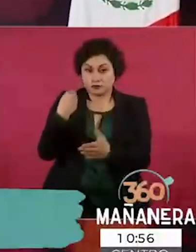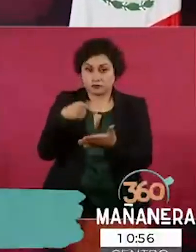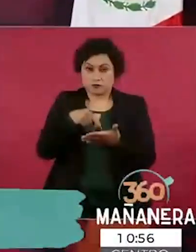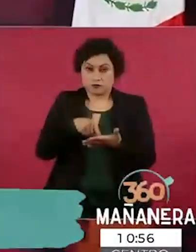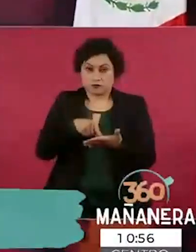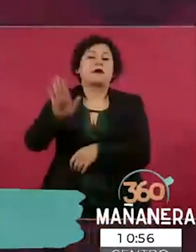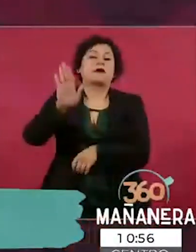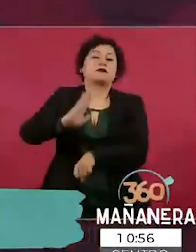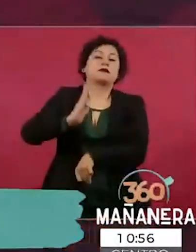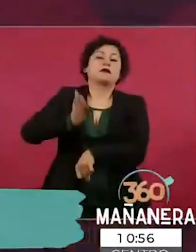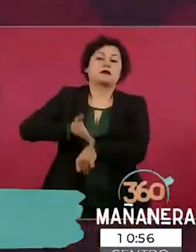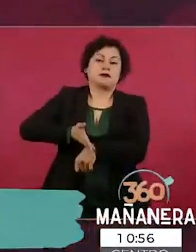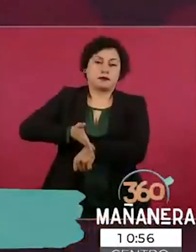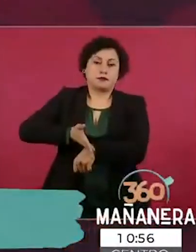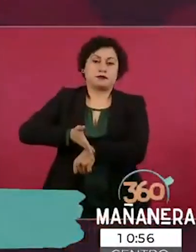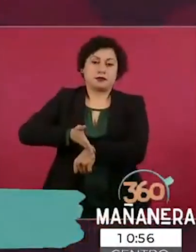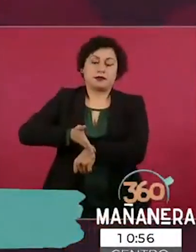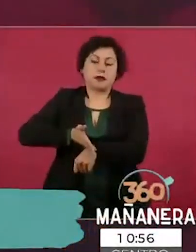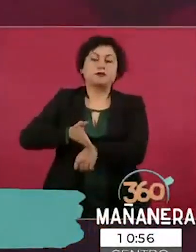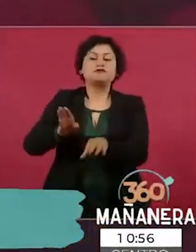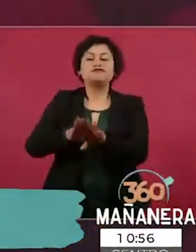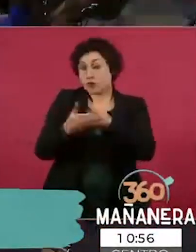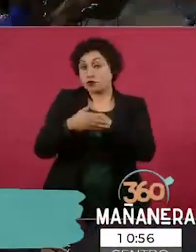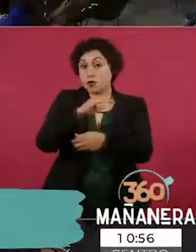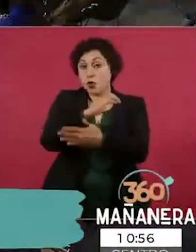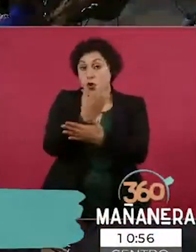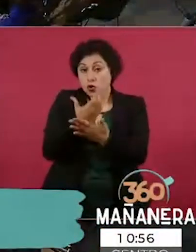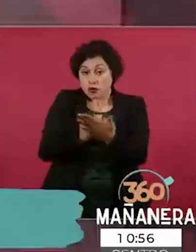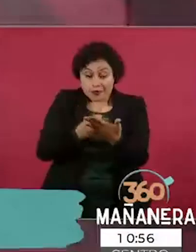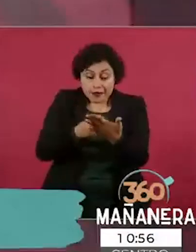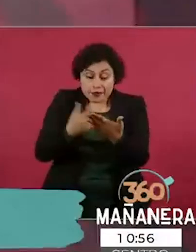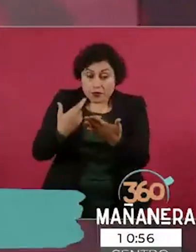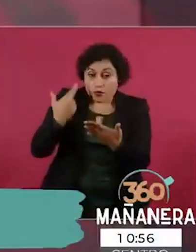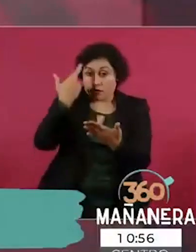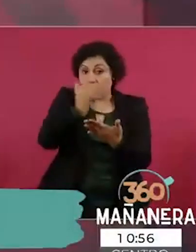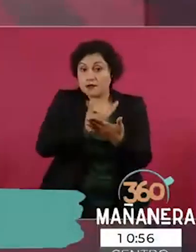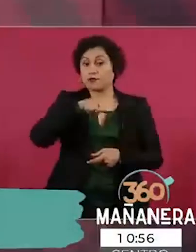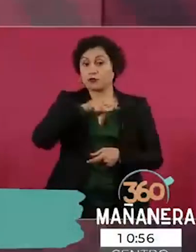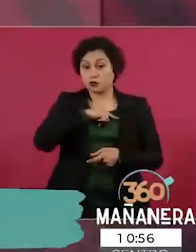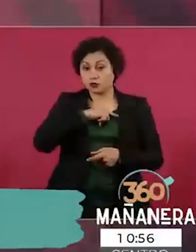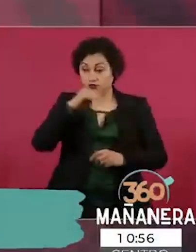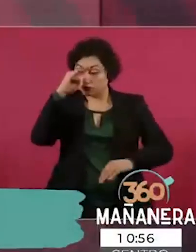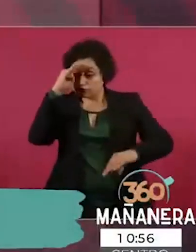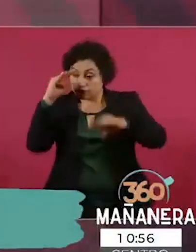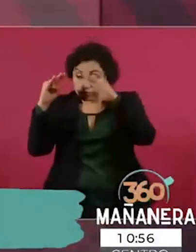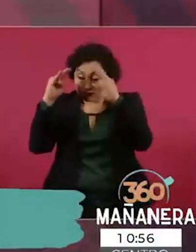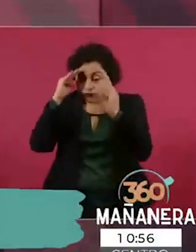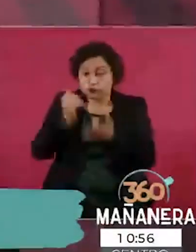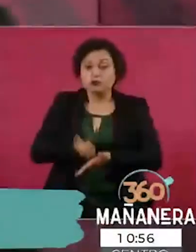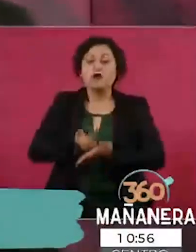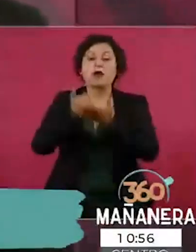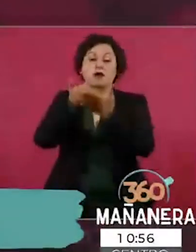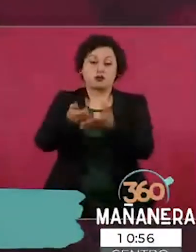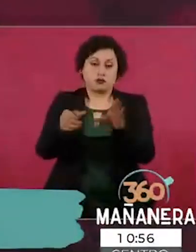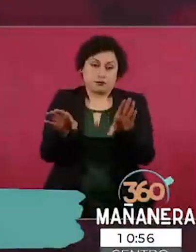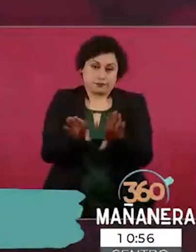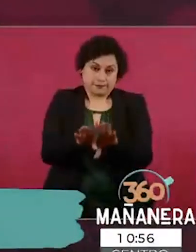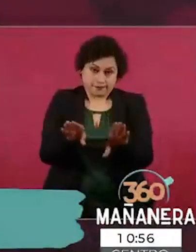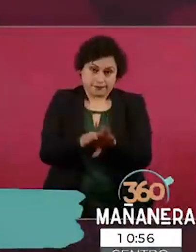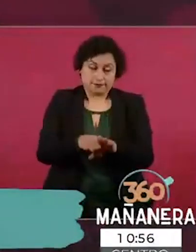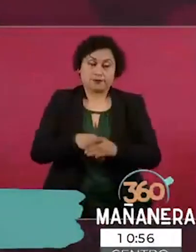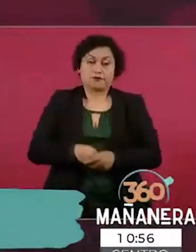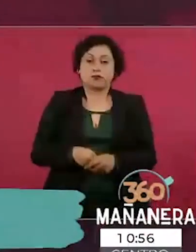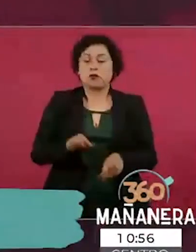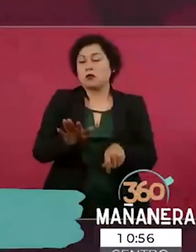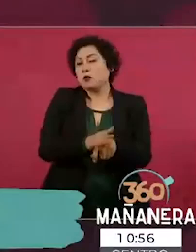contrato colectivo están pagando muy poco ahí por cierto te encargo les ayude porque siempre